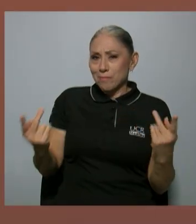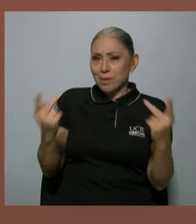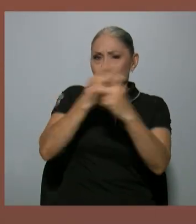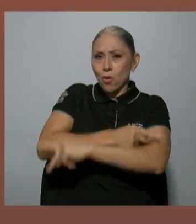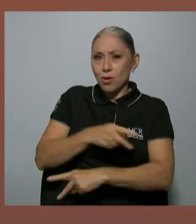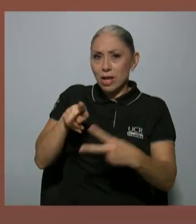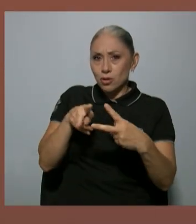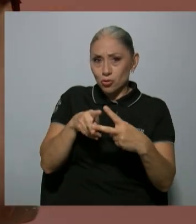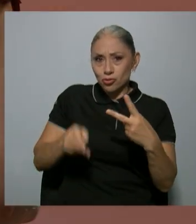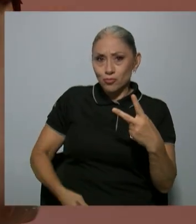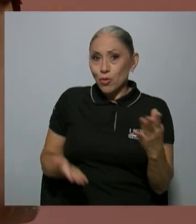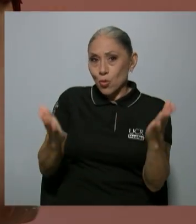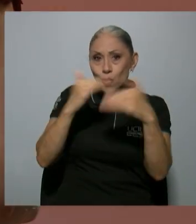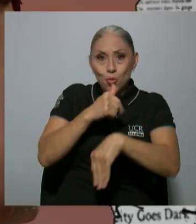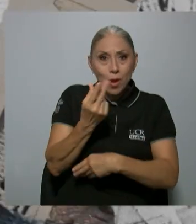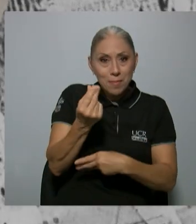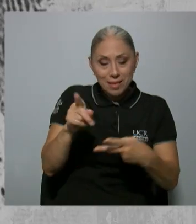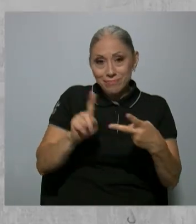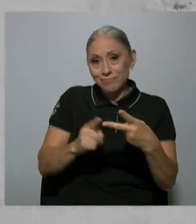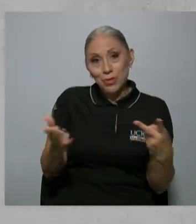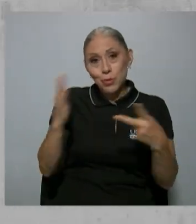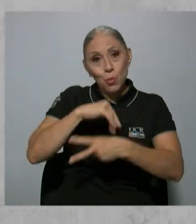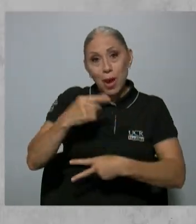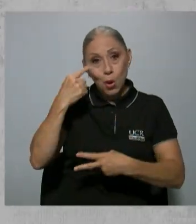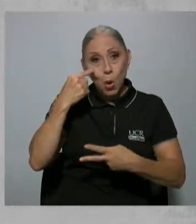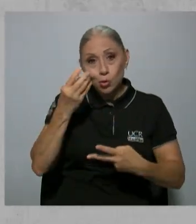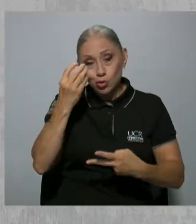la plata y sin los ojos.